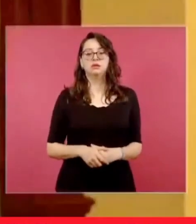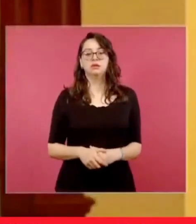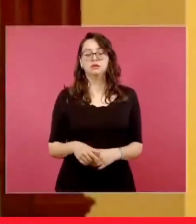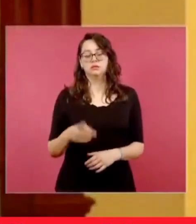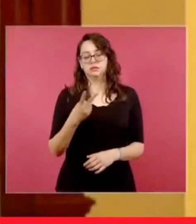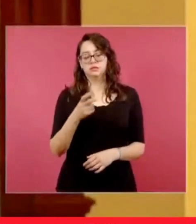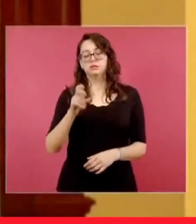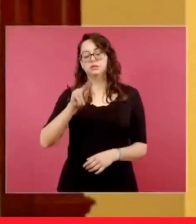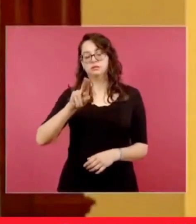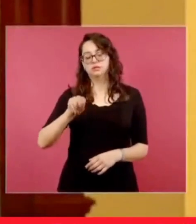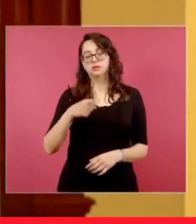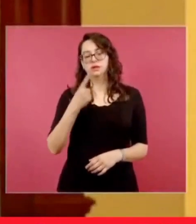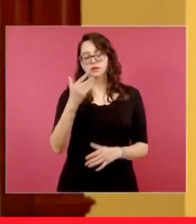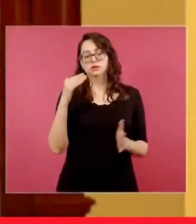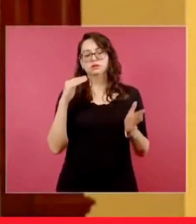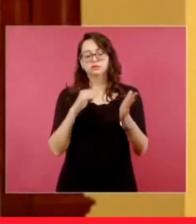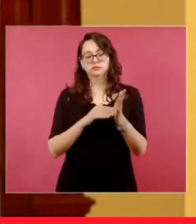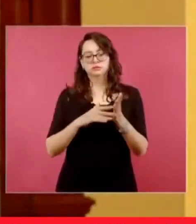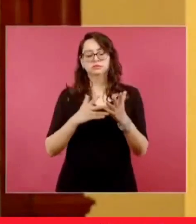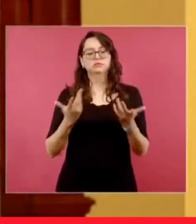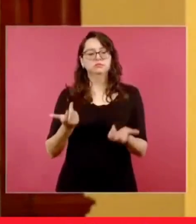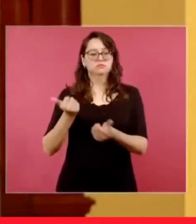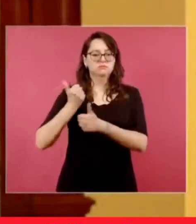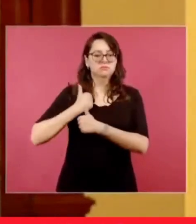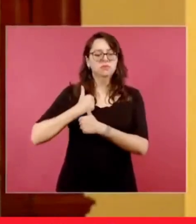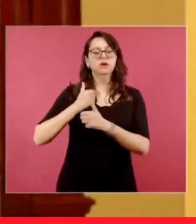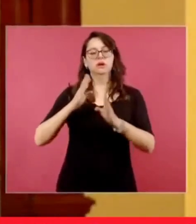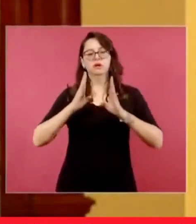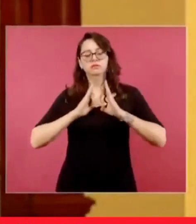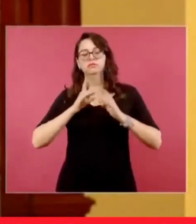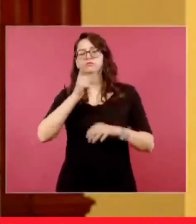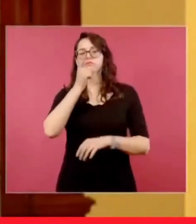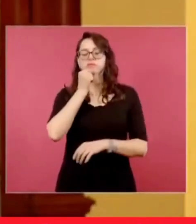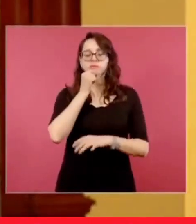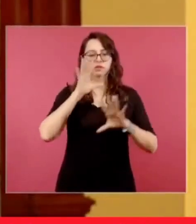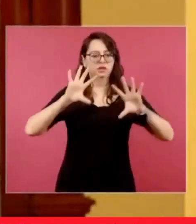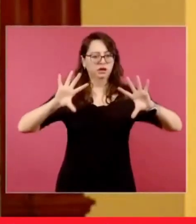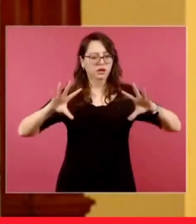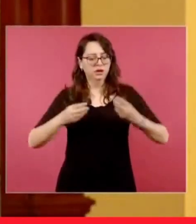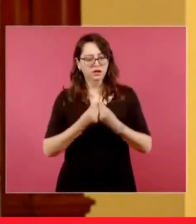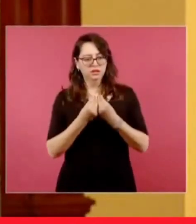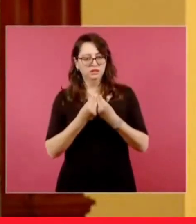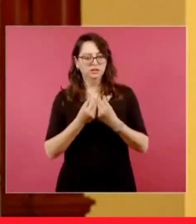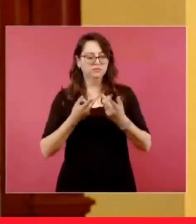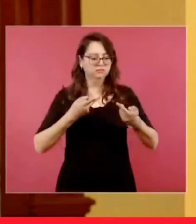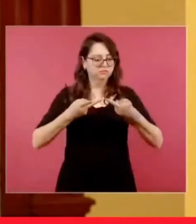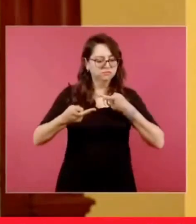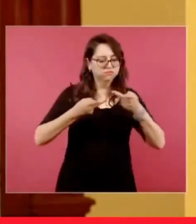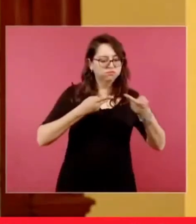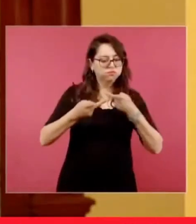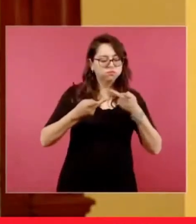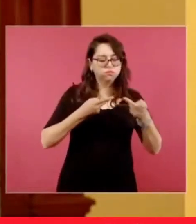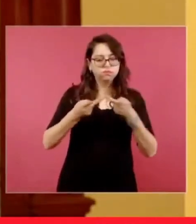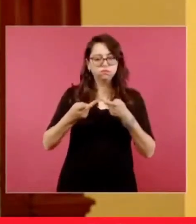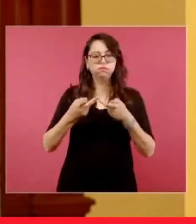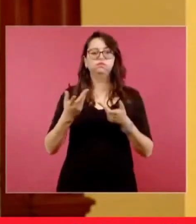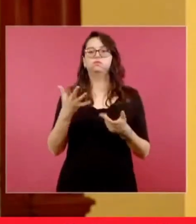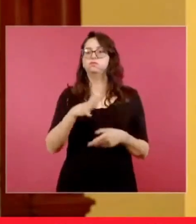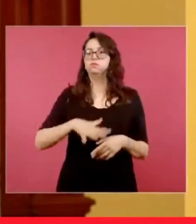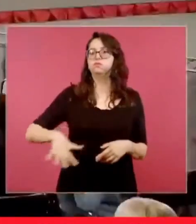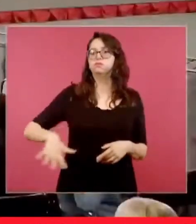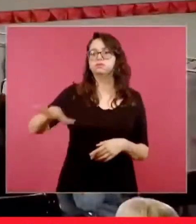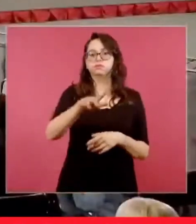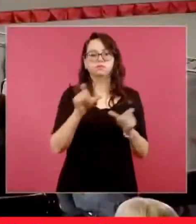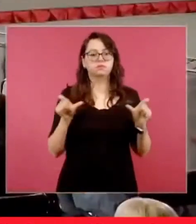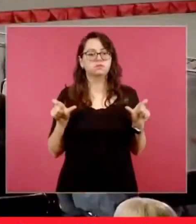28164 elementos y estas misiones van desde la estrategia nacional de seguridad pública el fortalecimiento de